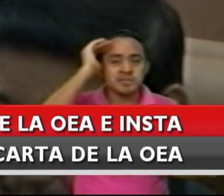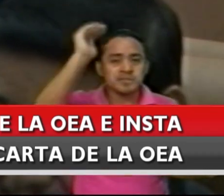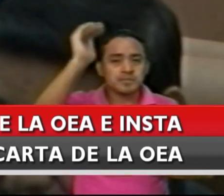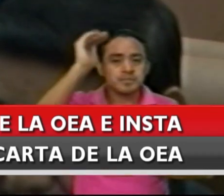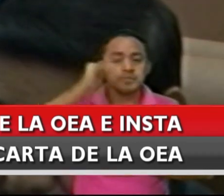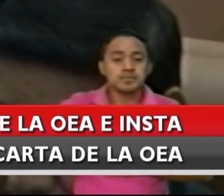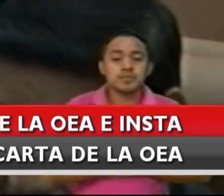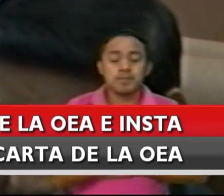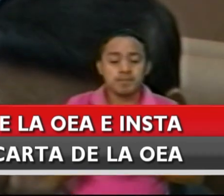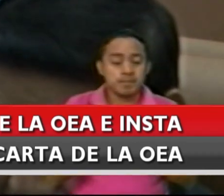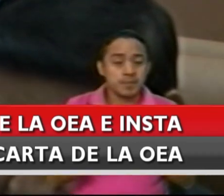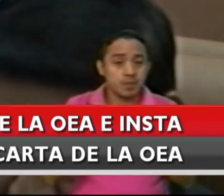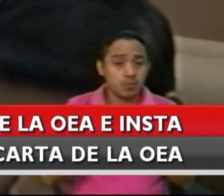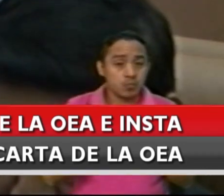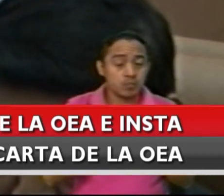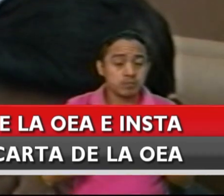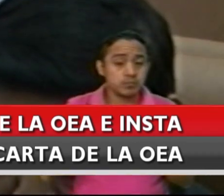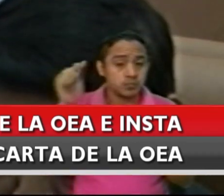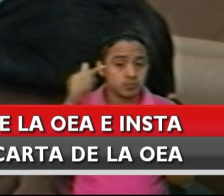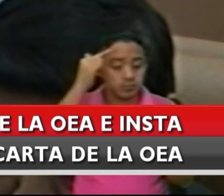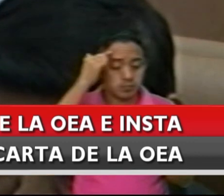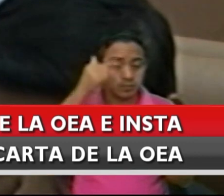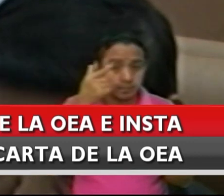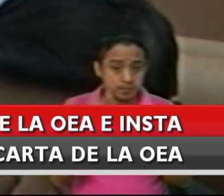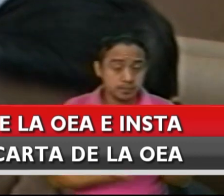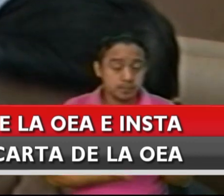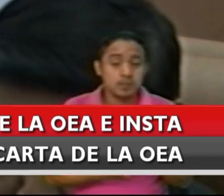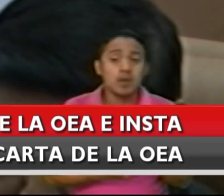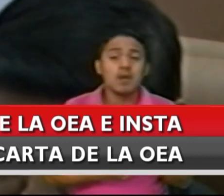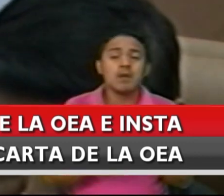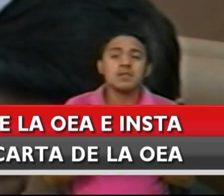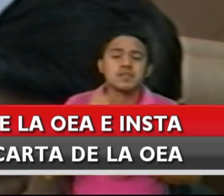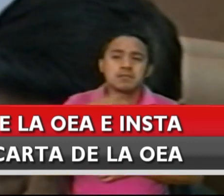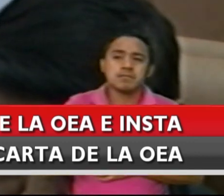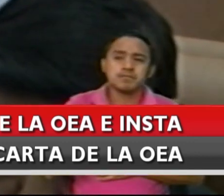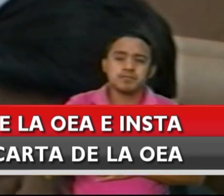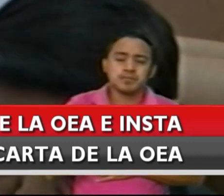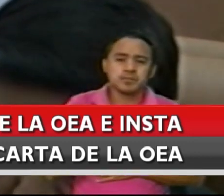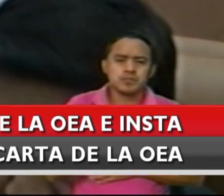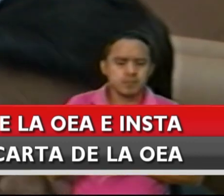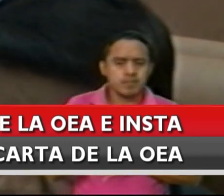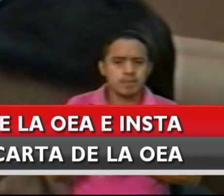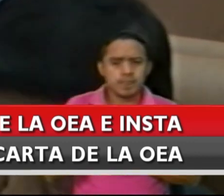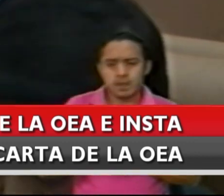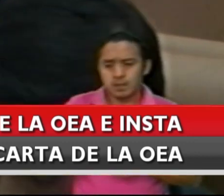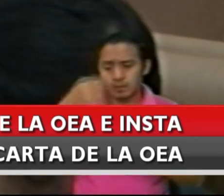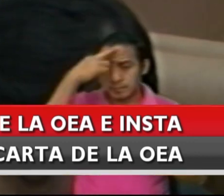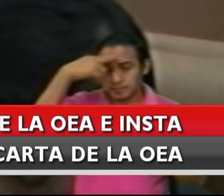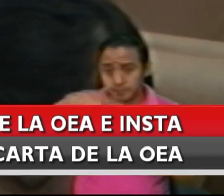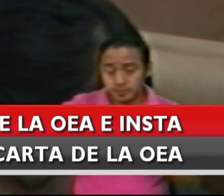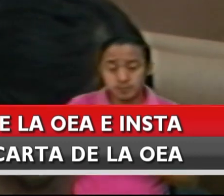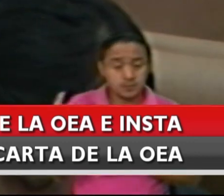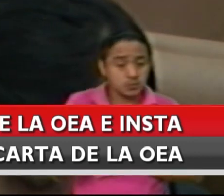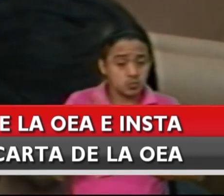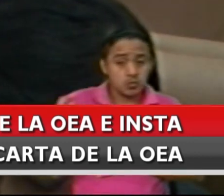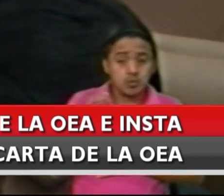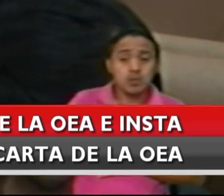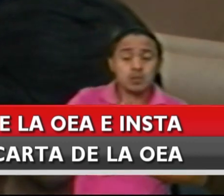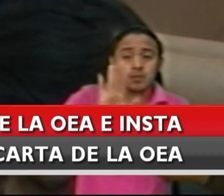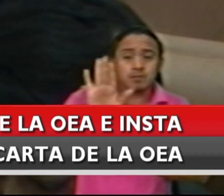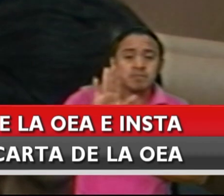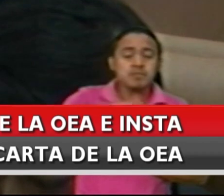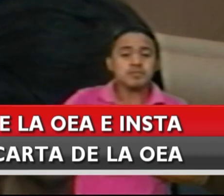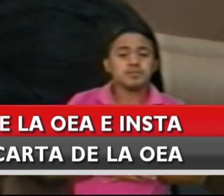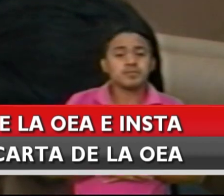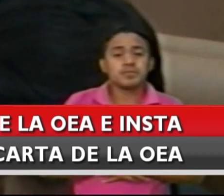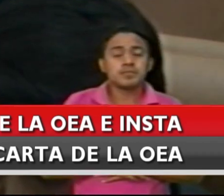Estado y jefe de gobierno, para que, en ejercicio de las atribuciones exclusivas e